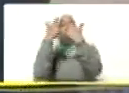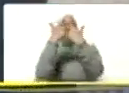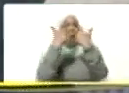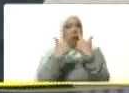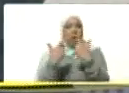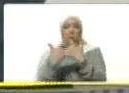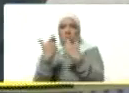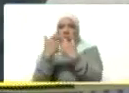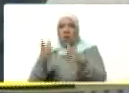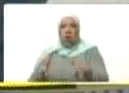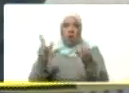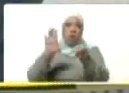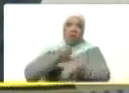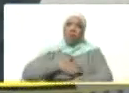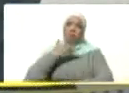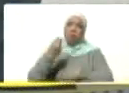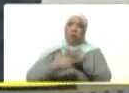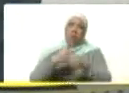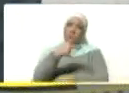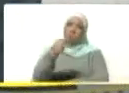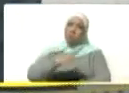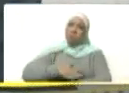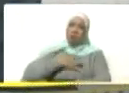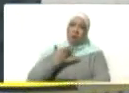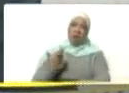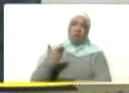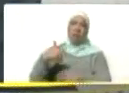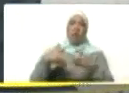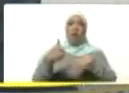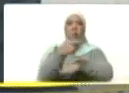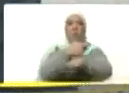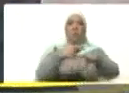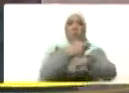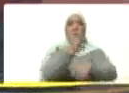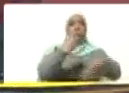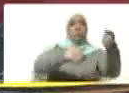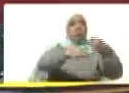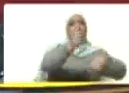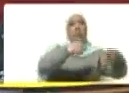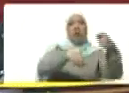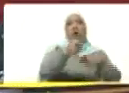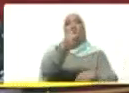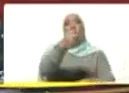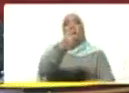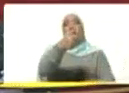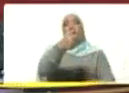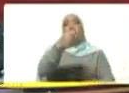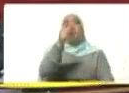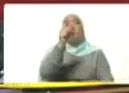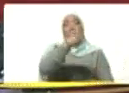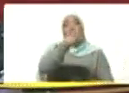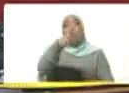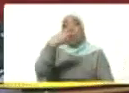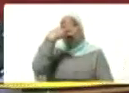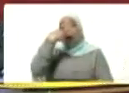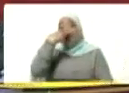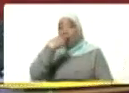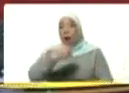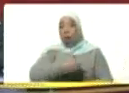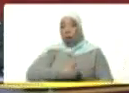casino capitalism for a few. No llevar el capitalismo de los casinos para unos pocos. But a dignified and